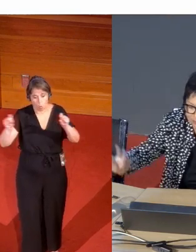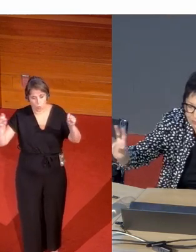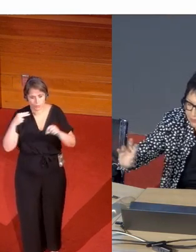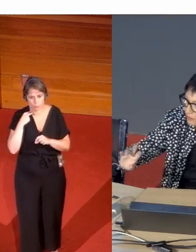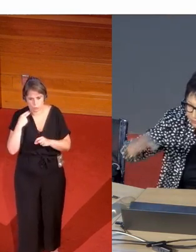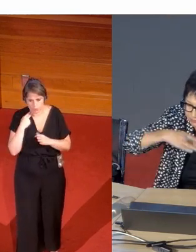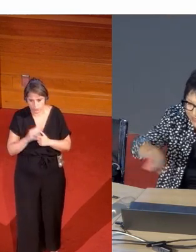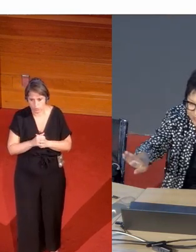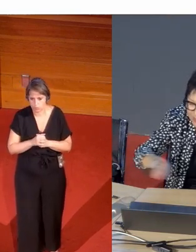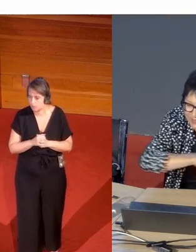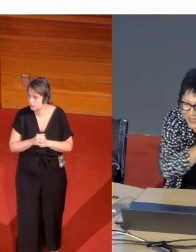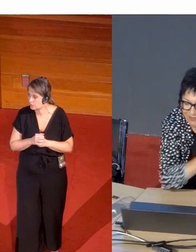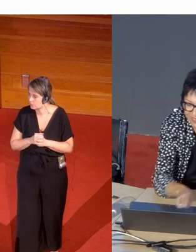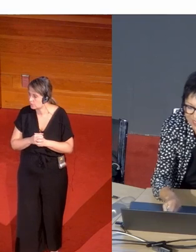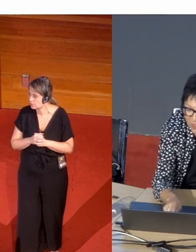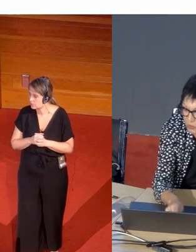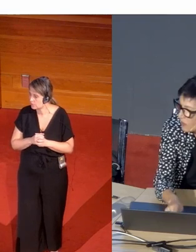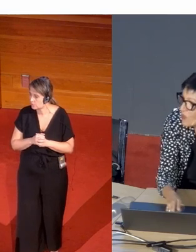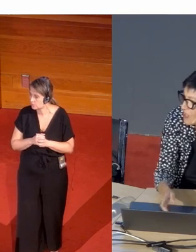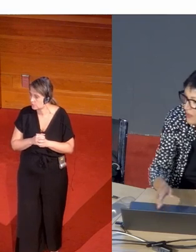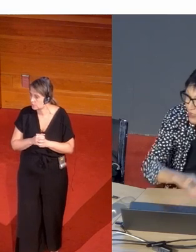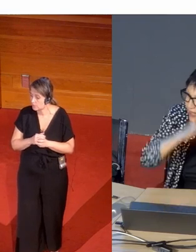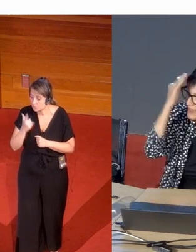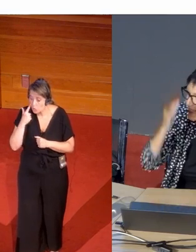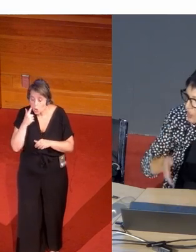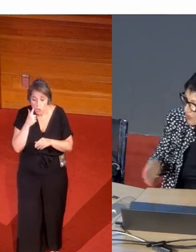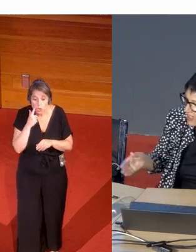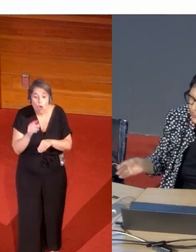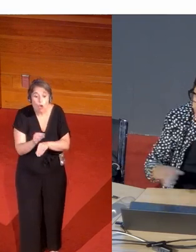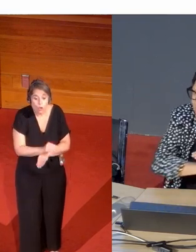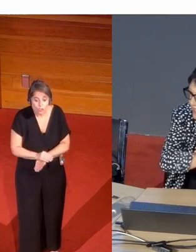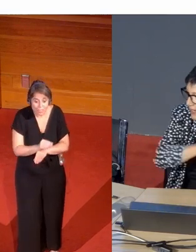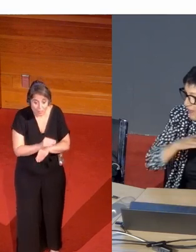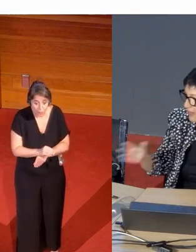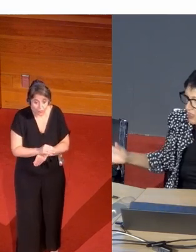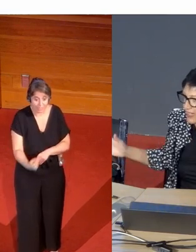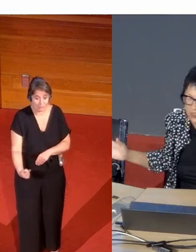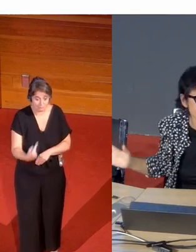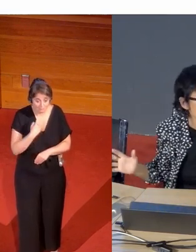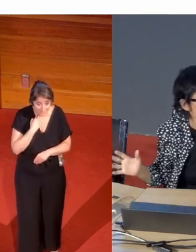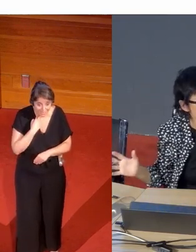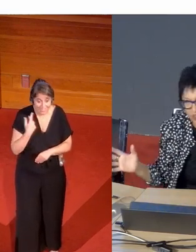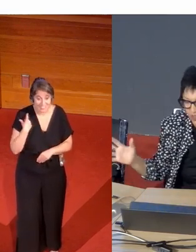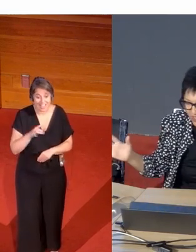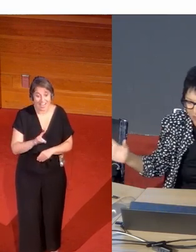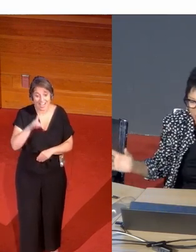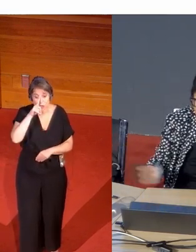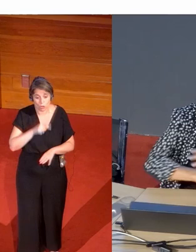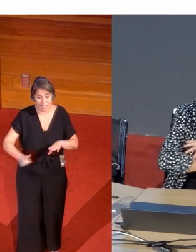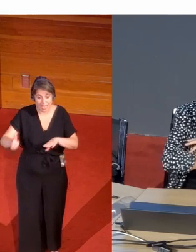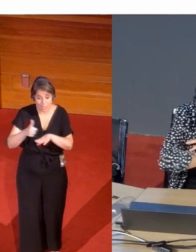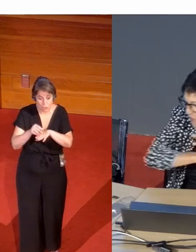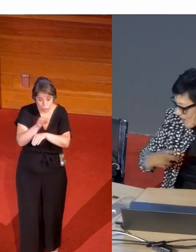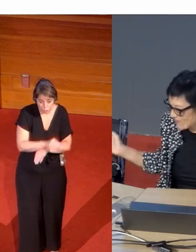diputados bien Es que fíjate los pobres conservadores derrota histórica se acaba el ciclo de 14 años de gobiernos